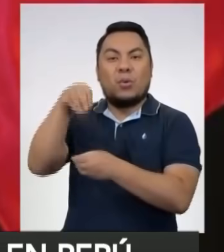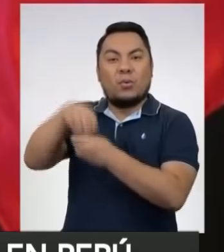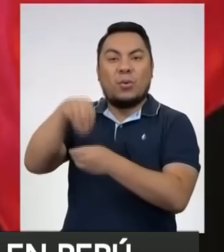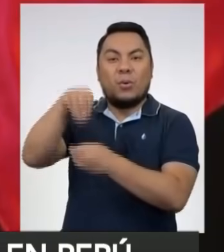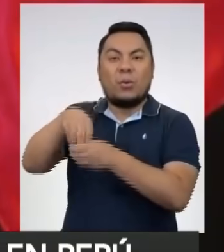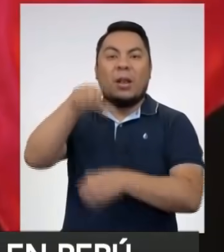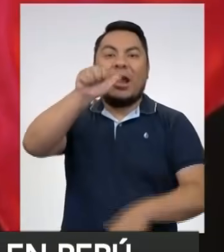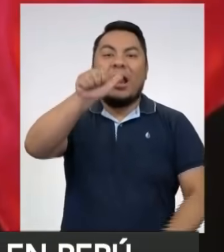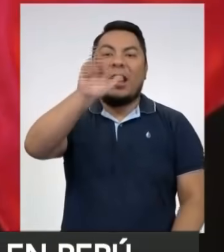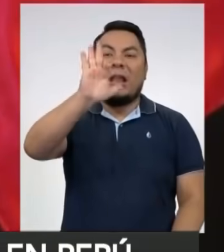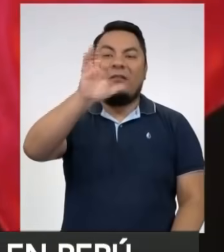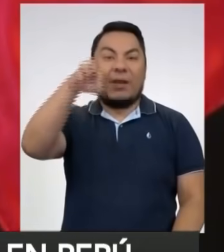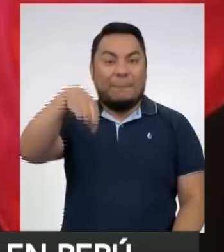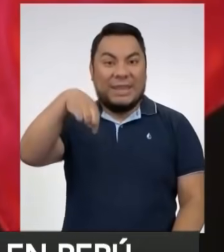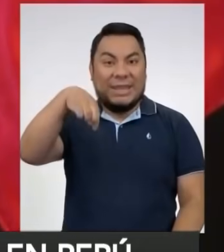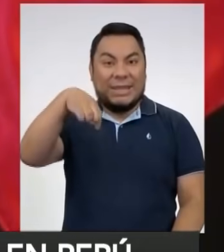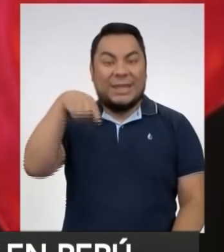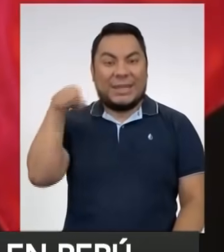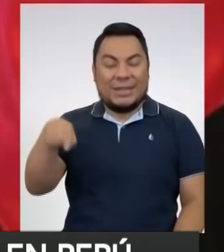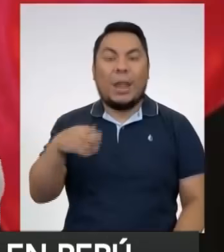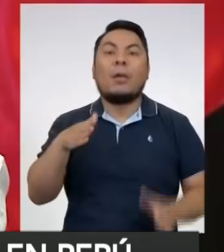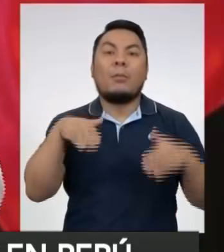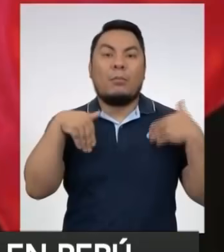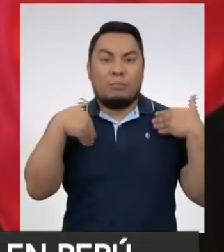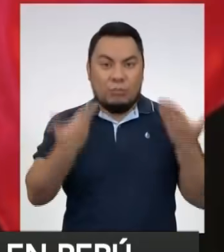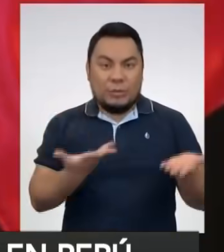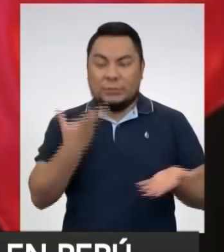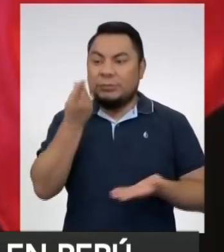las AFPs, puedan retirar